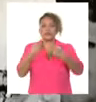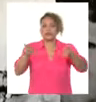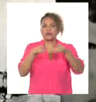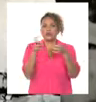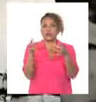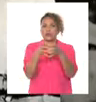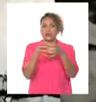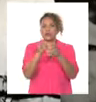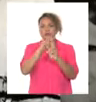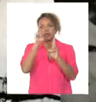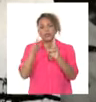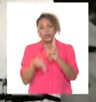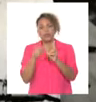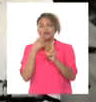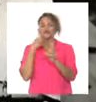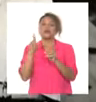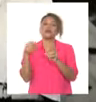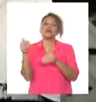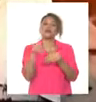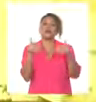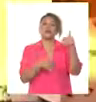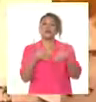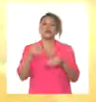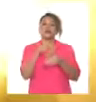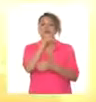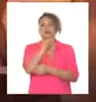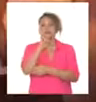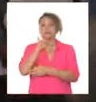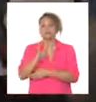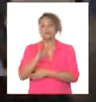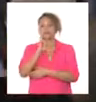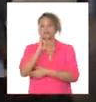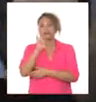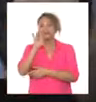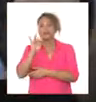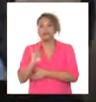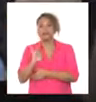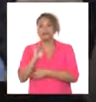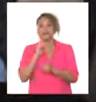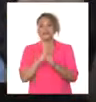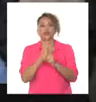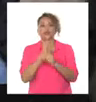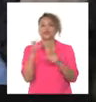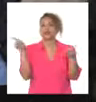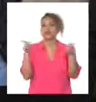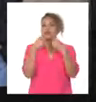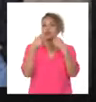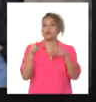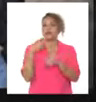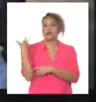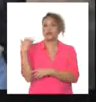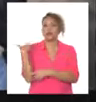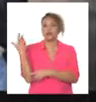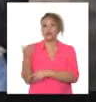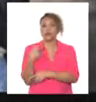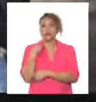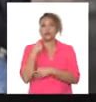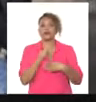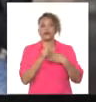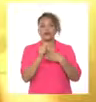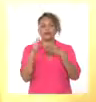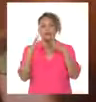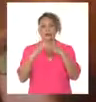Teatro Estudio y participó en 1967 en el Encuentro de la Canción Protesta, auspiciado por Casa de